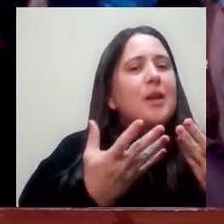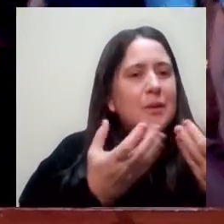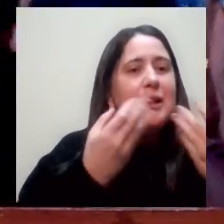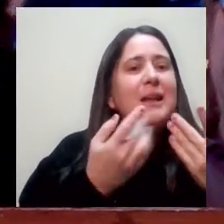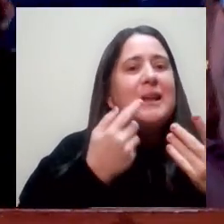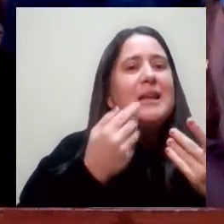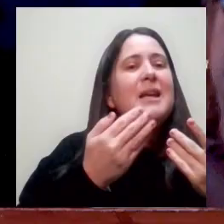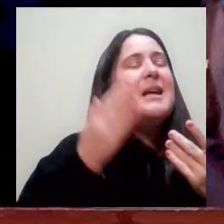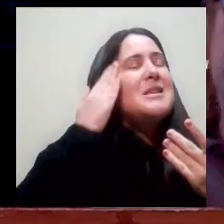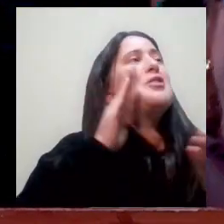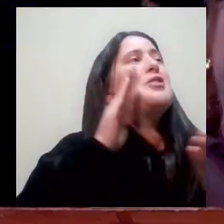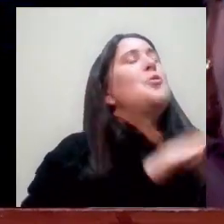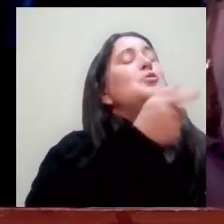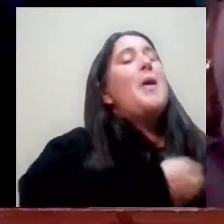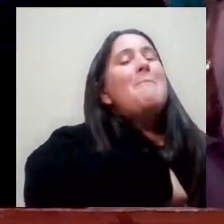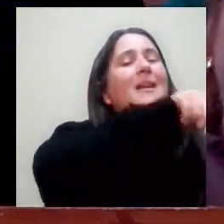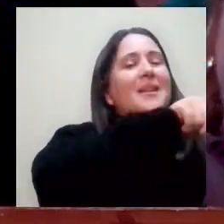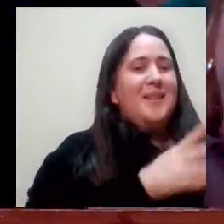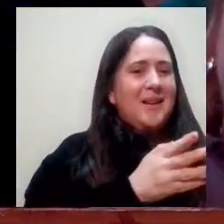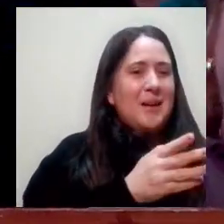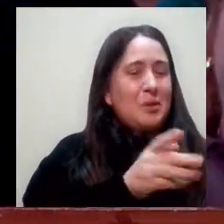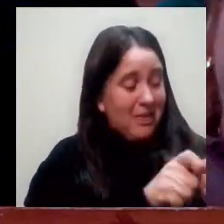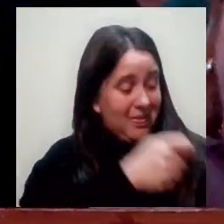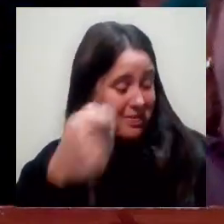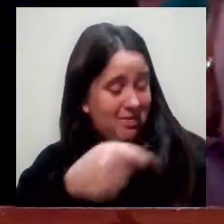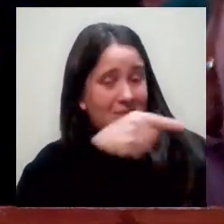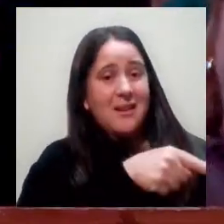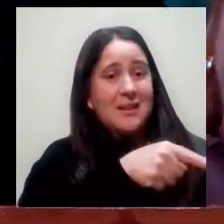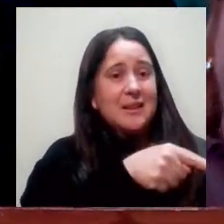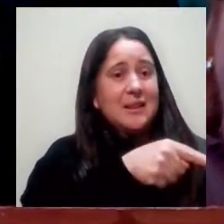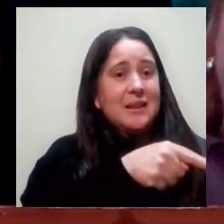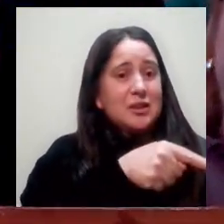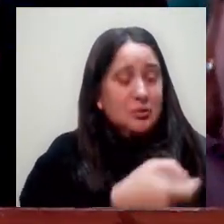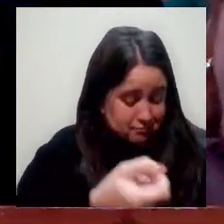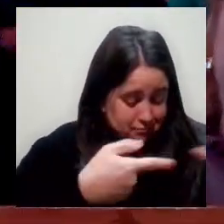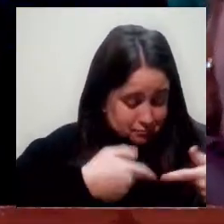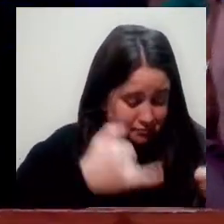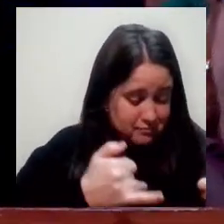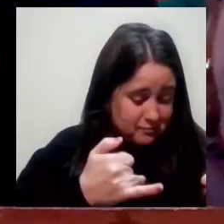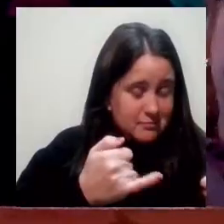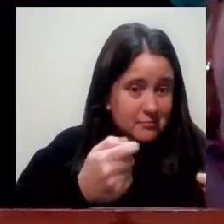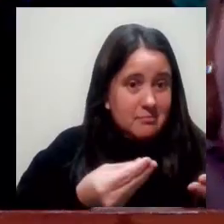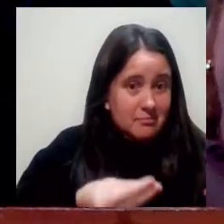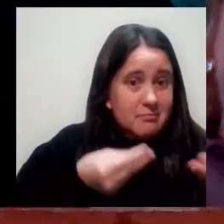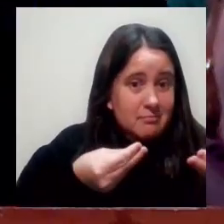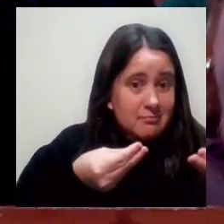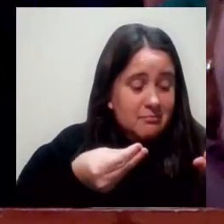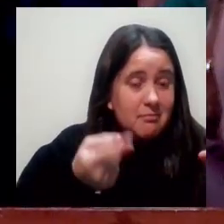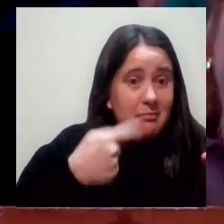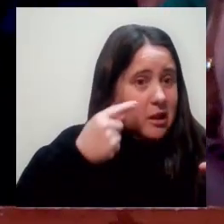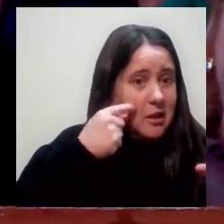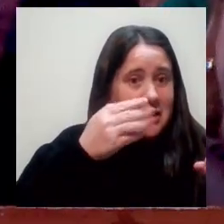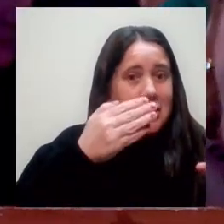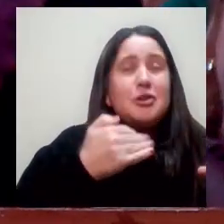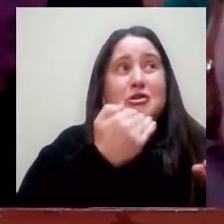España natal. Porque los periódicos los recibía, pasaban por ella, pero no podía